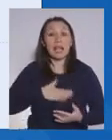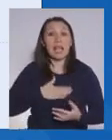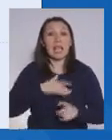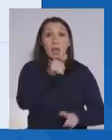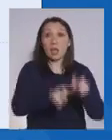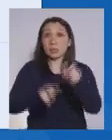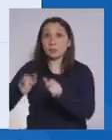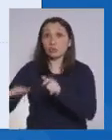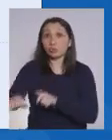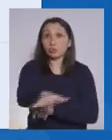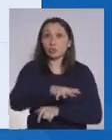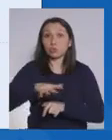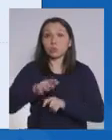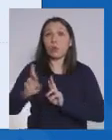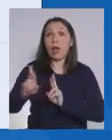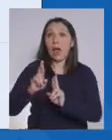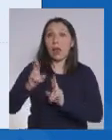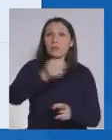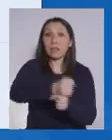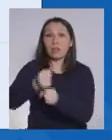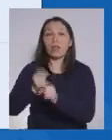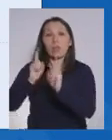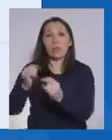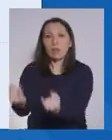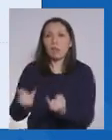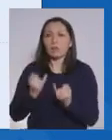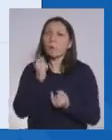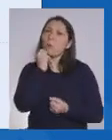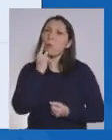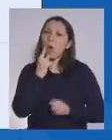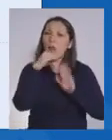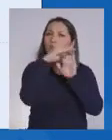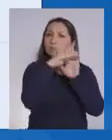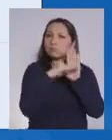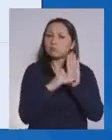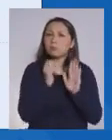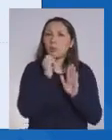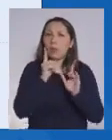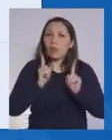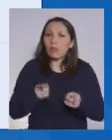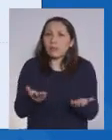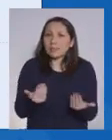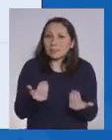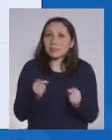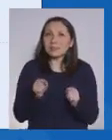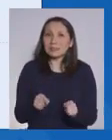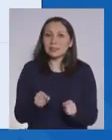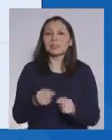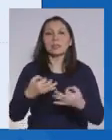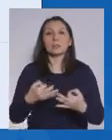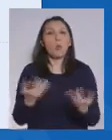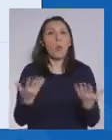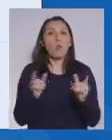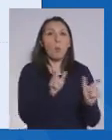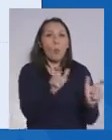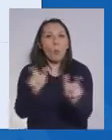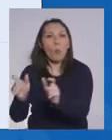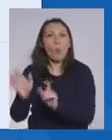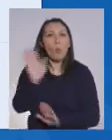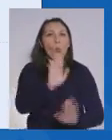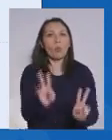actores de la relación laboral se informen cuáles son las medidas que se requieren para efectos de proteger adecuadamente